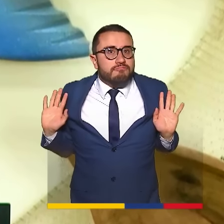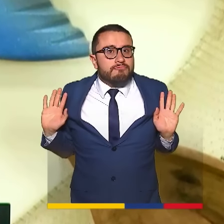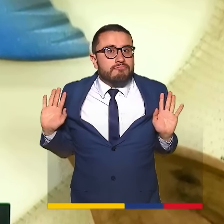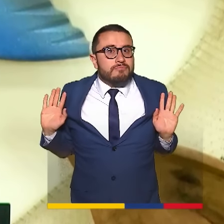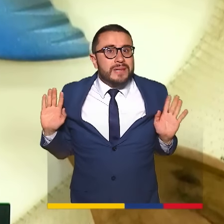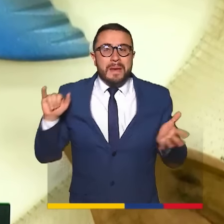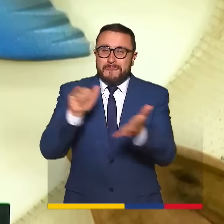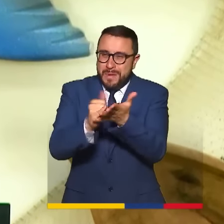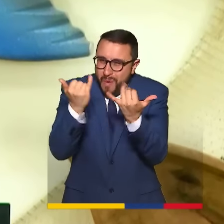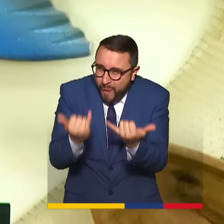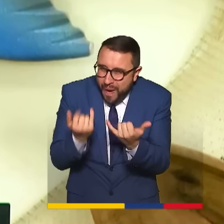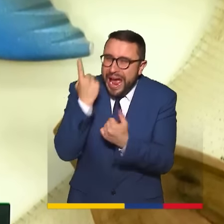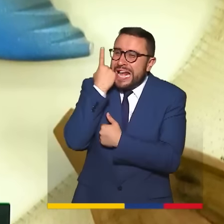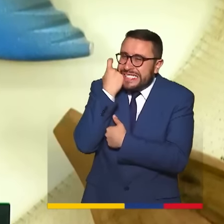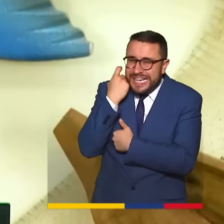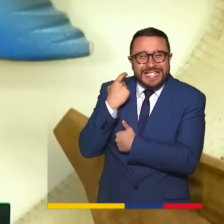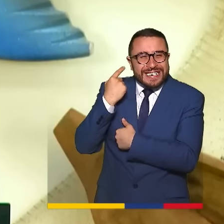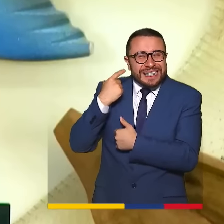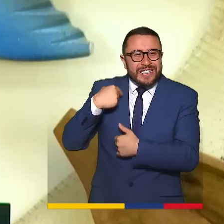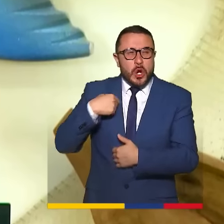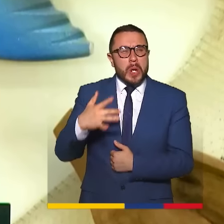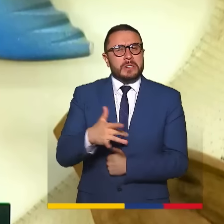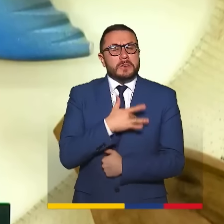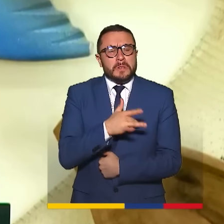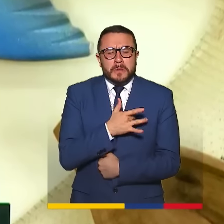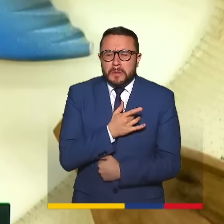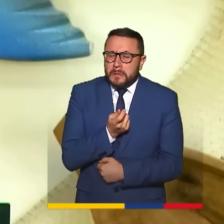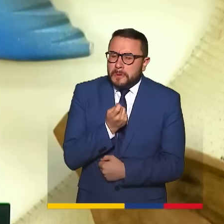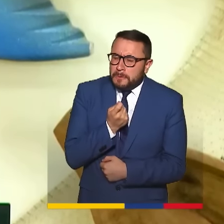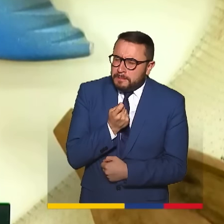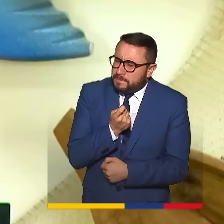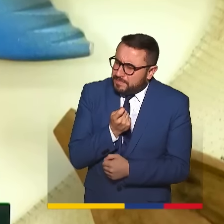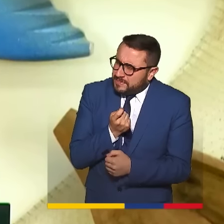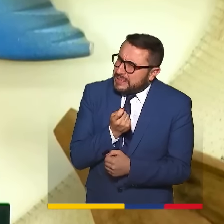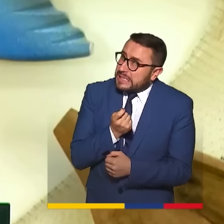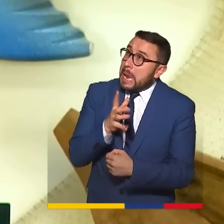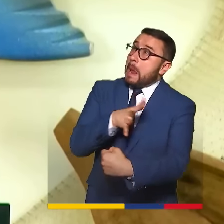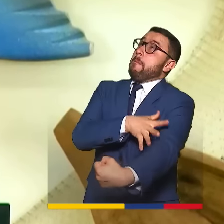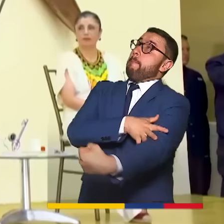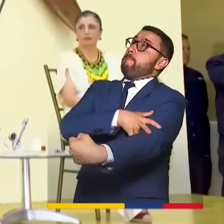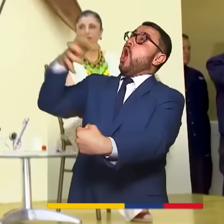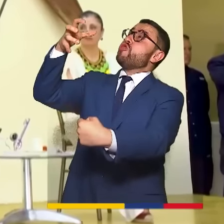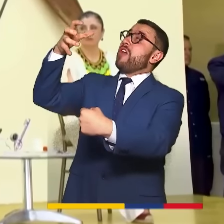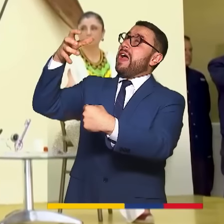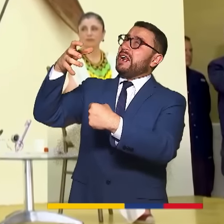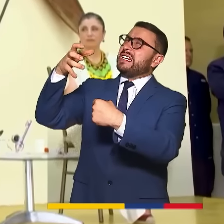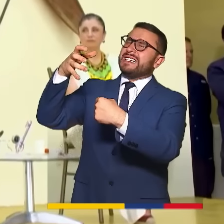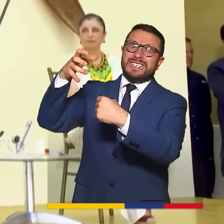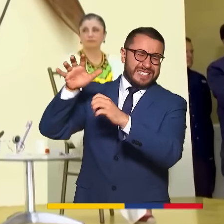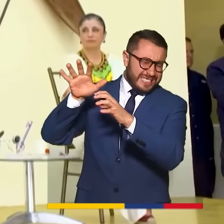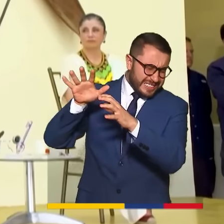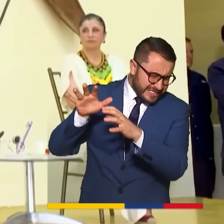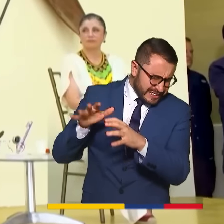de ayer, en donde me sentía enano ante el poder, aplastado,